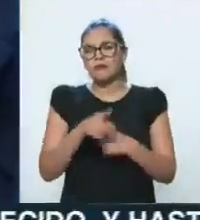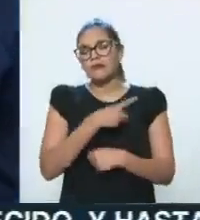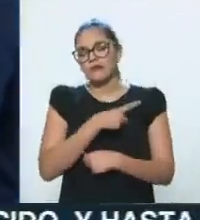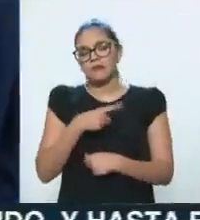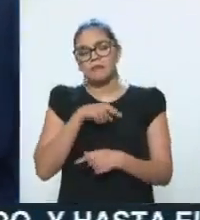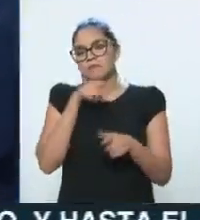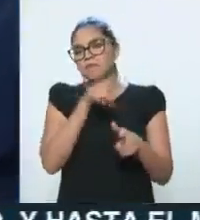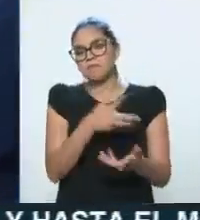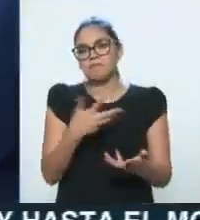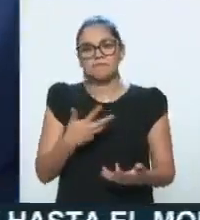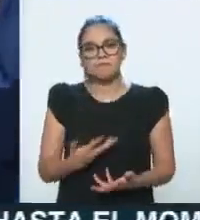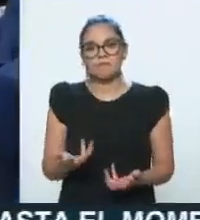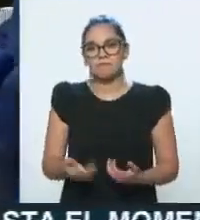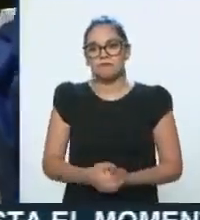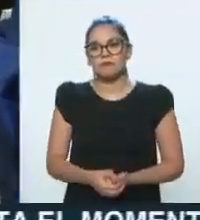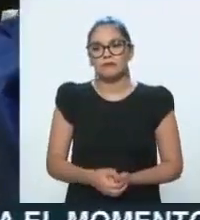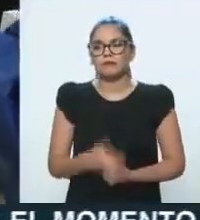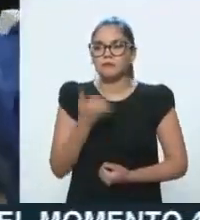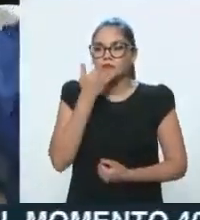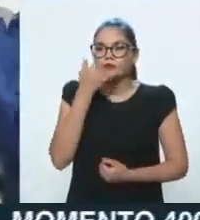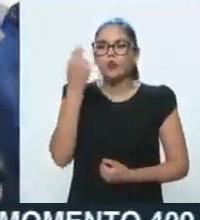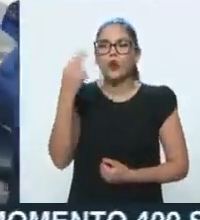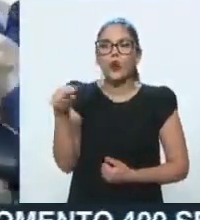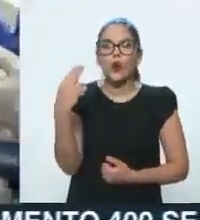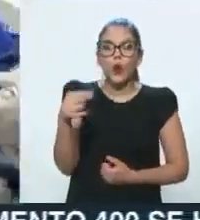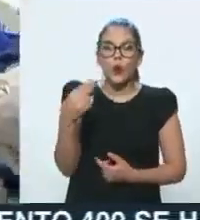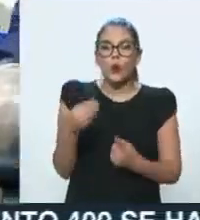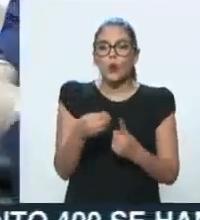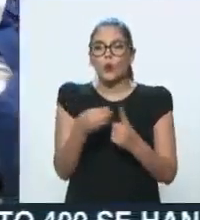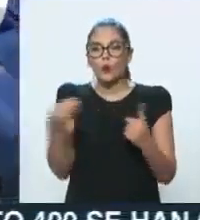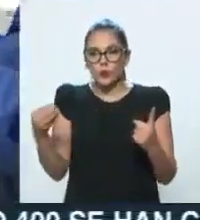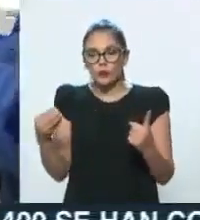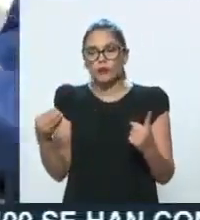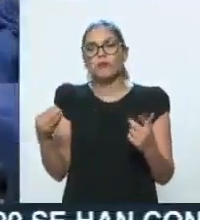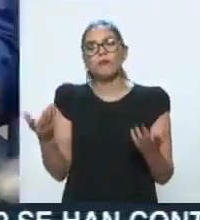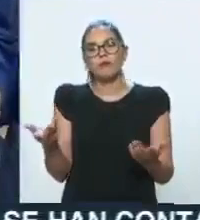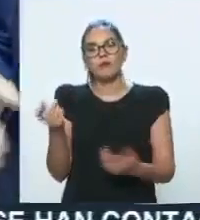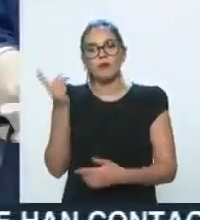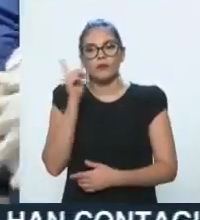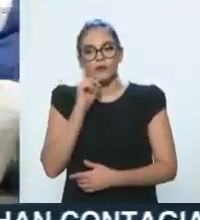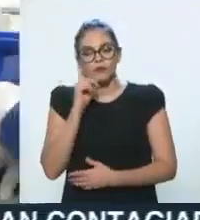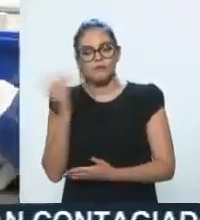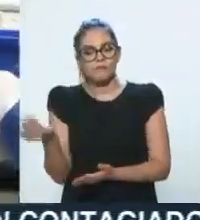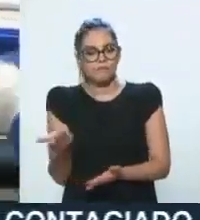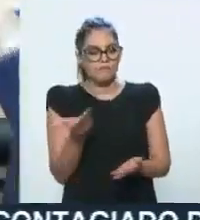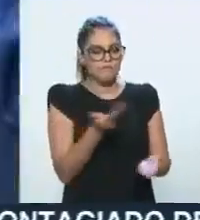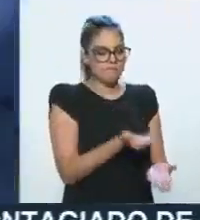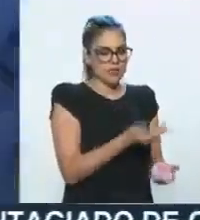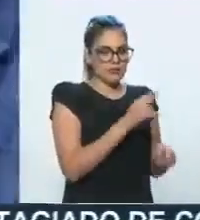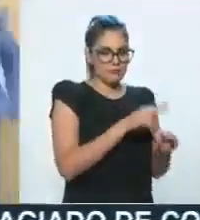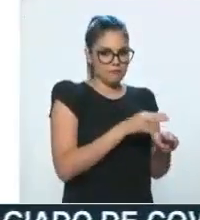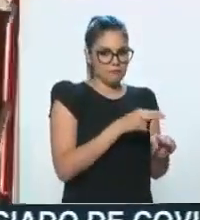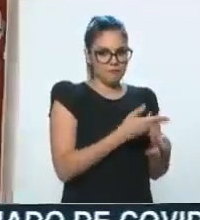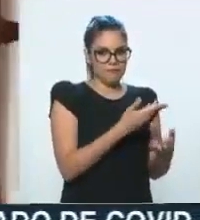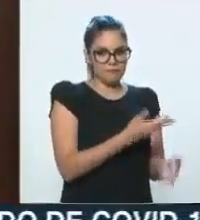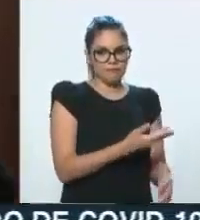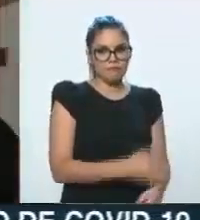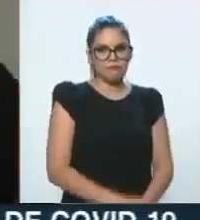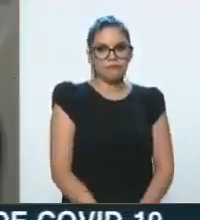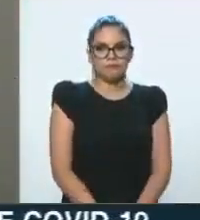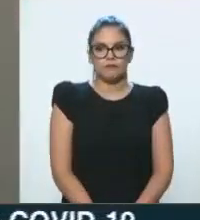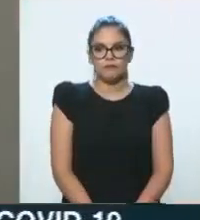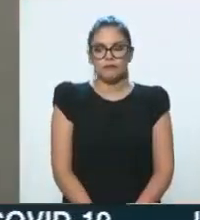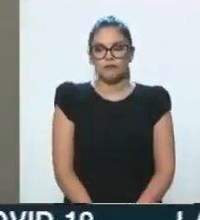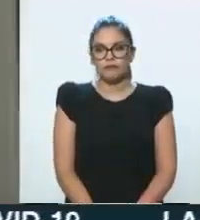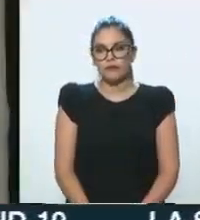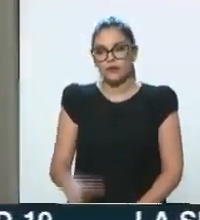día. ¿Cuál es su nombre completo? Ana María Moctezuma Rodríguez. Señora Ana María, toma asiento, estrado, por favor. Hola, buen